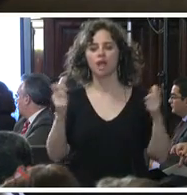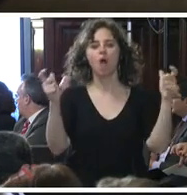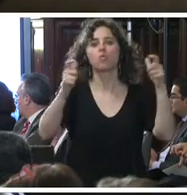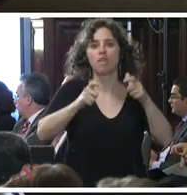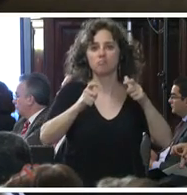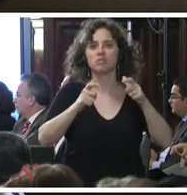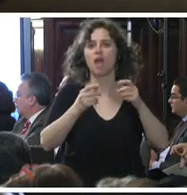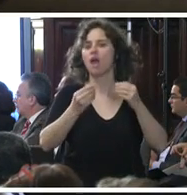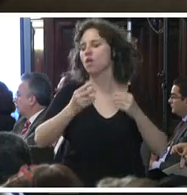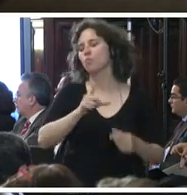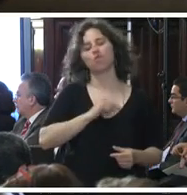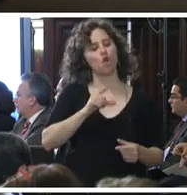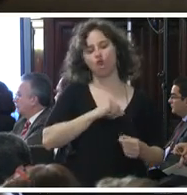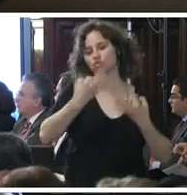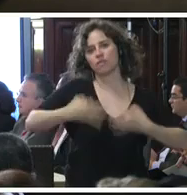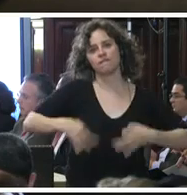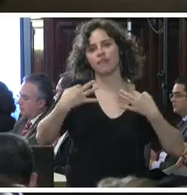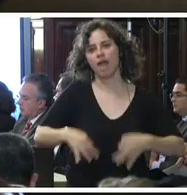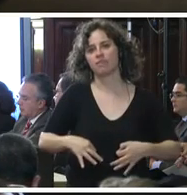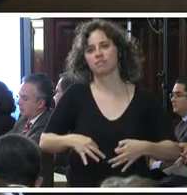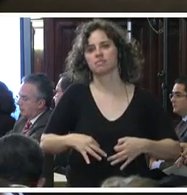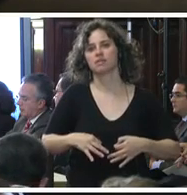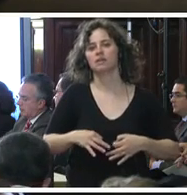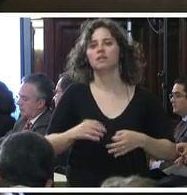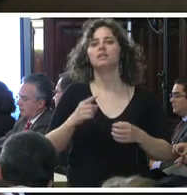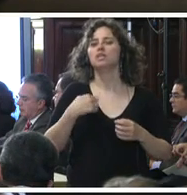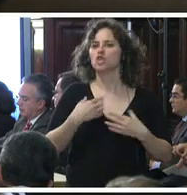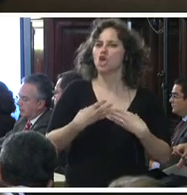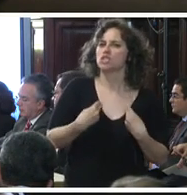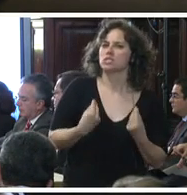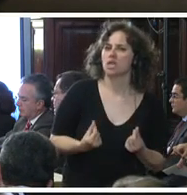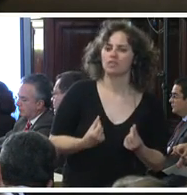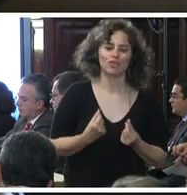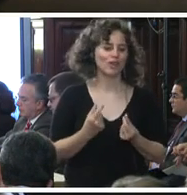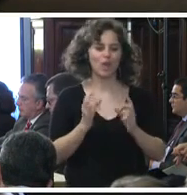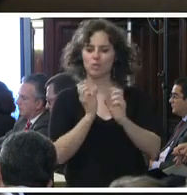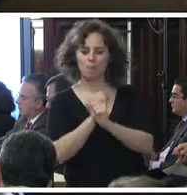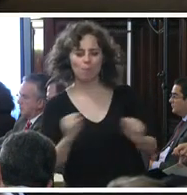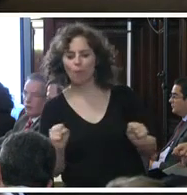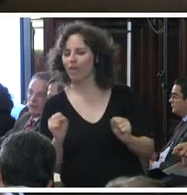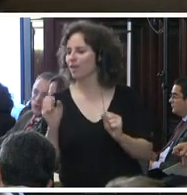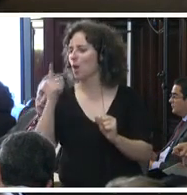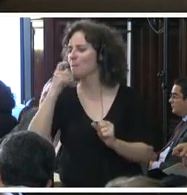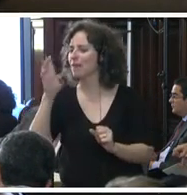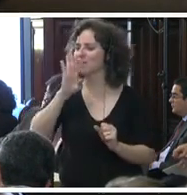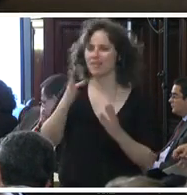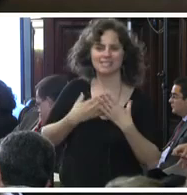olmos infiltración de prince will smith jaden